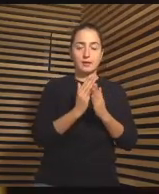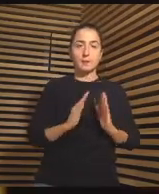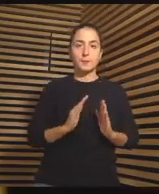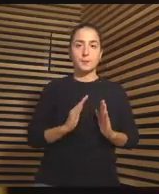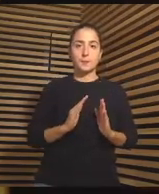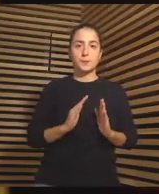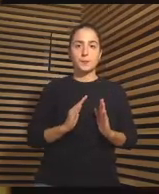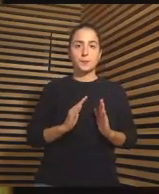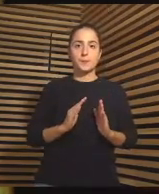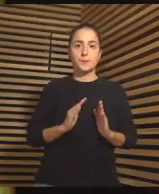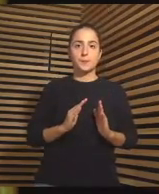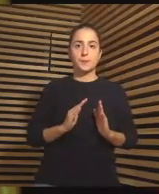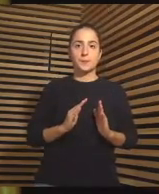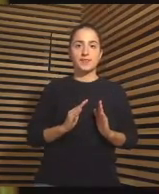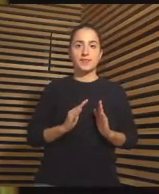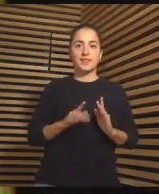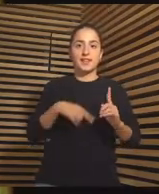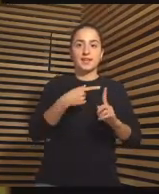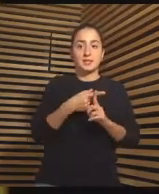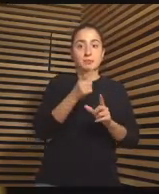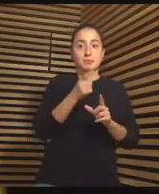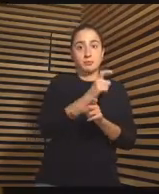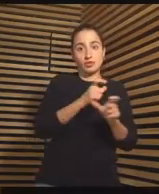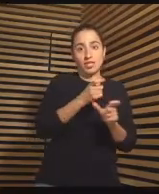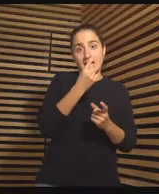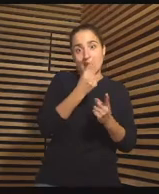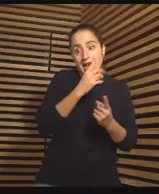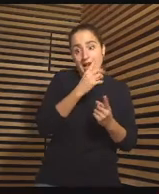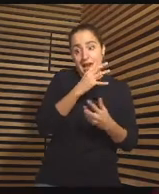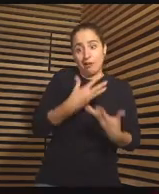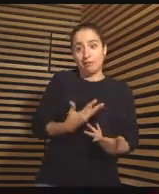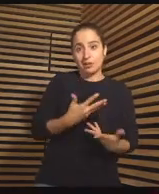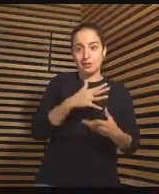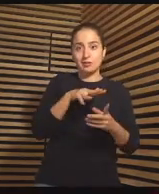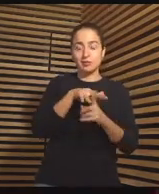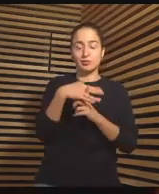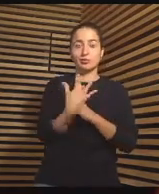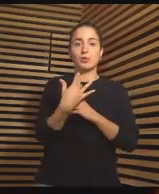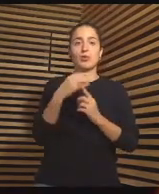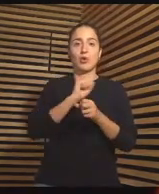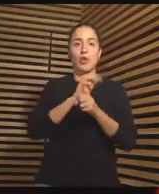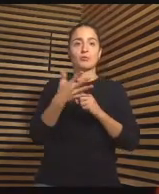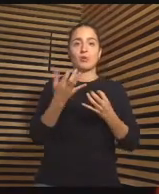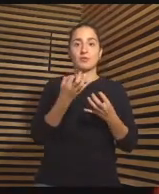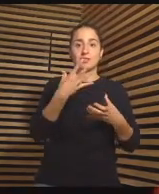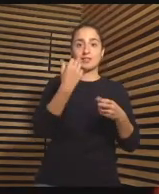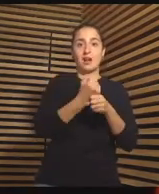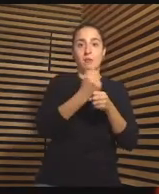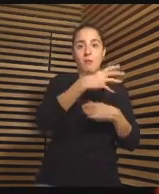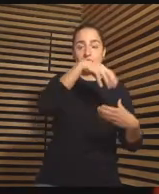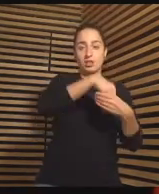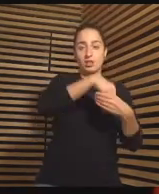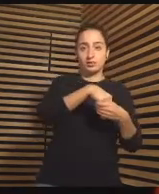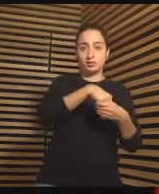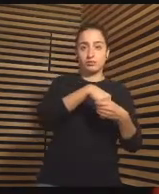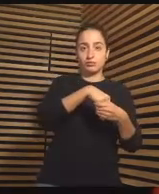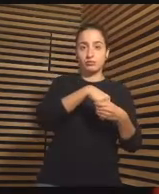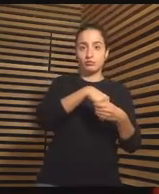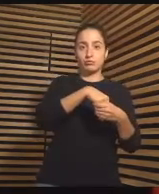incluso la gente tiene que trabajar ahora con el teletrabajo. Y eso se